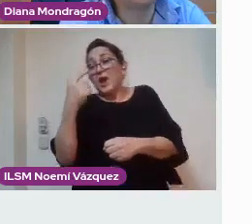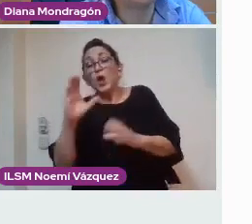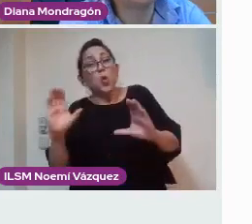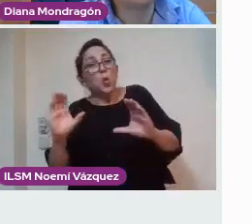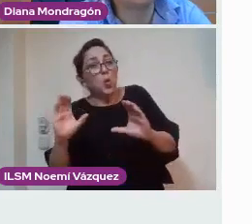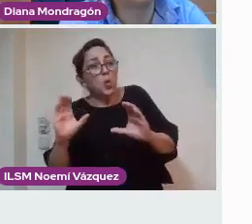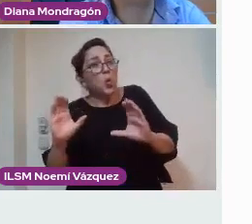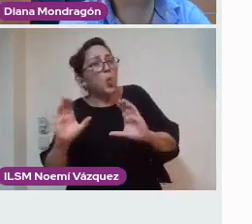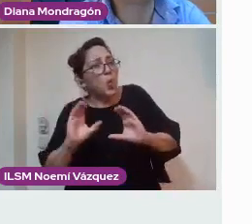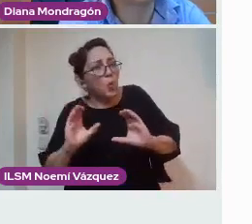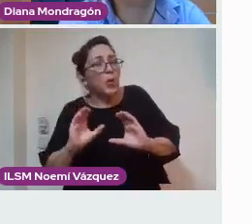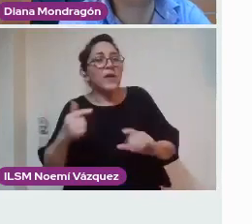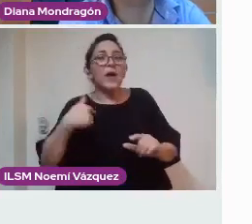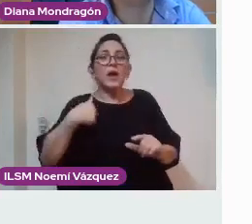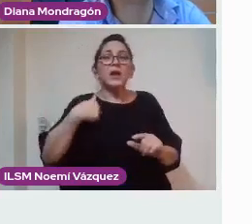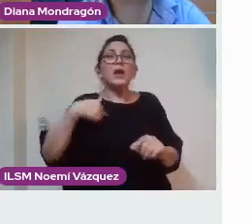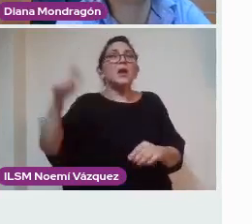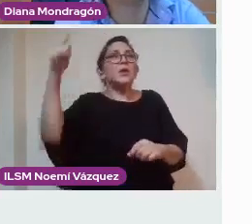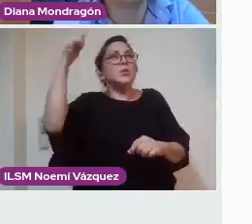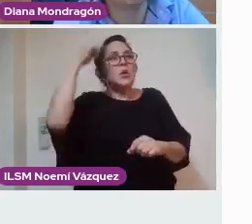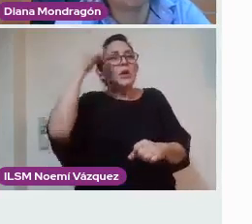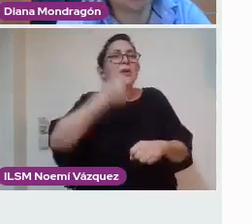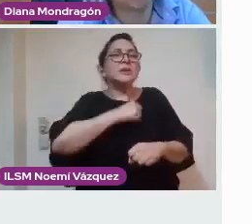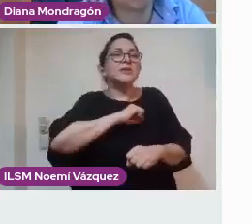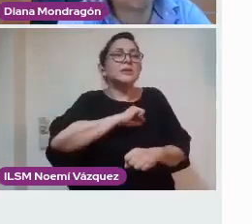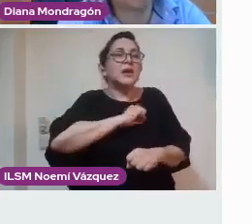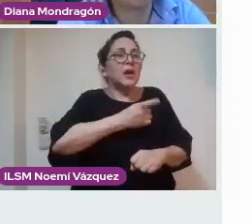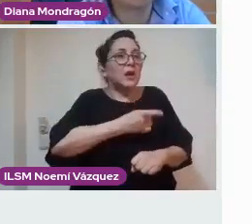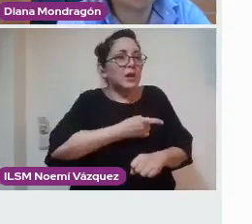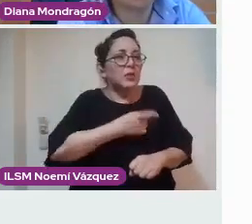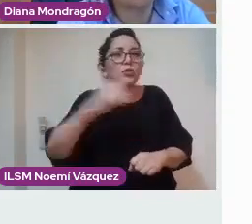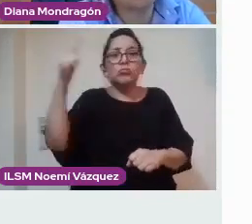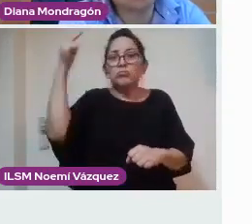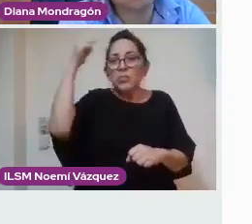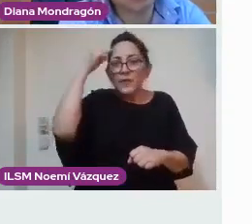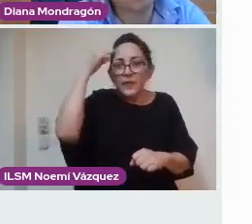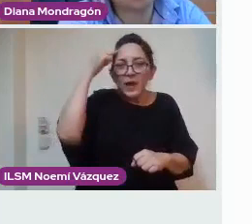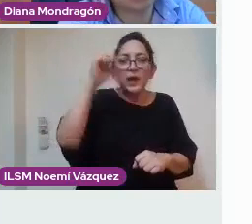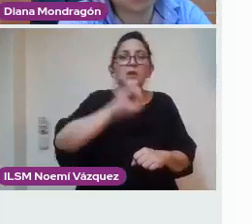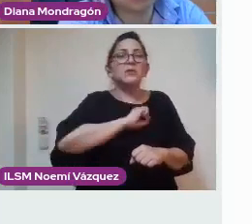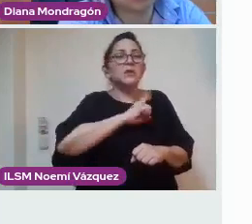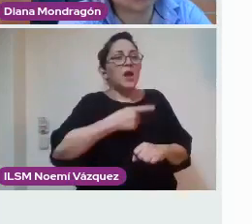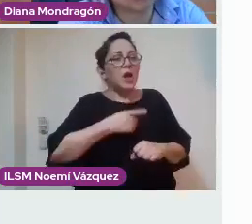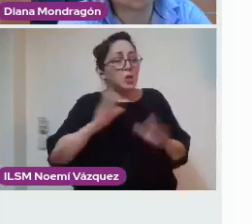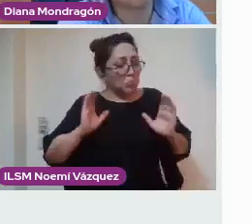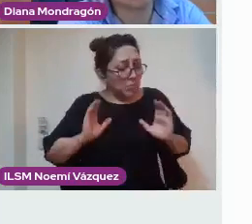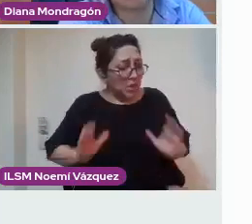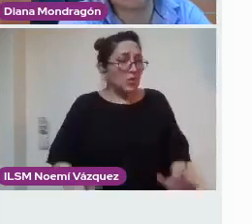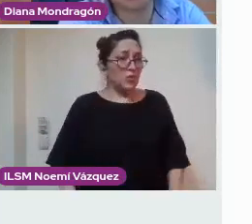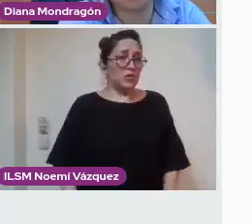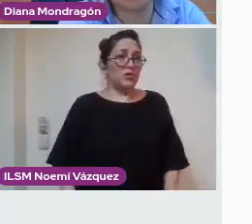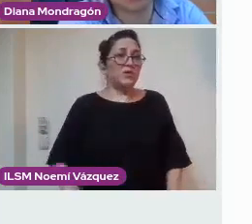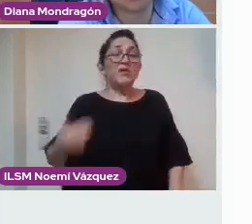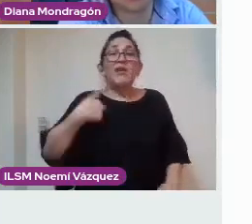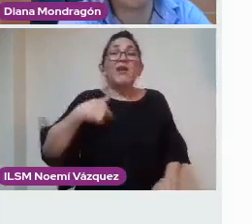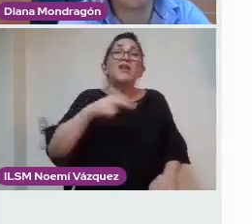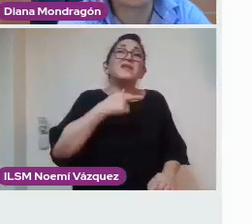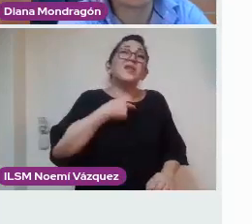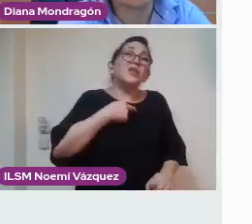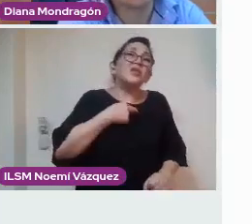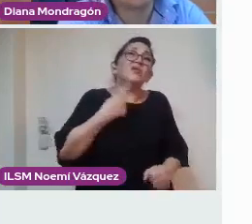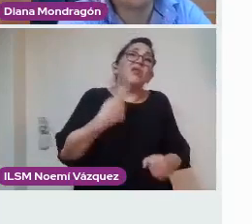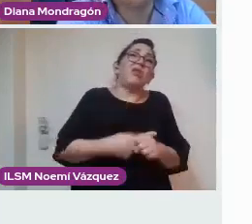alguna atención, perdón, algún requerimiento no atendido, es difícil que podamos poner atención al cuidado de otras personas.